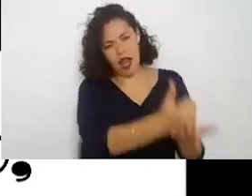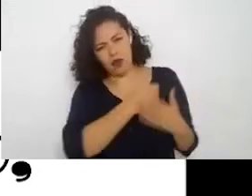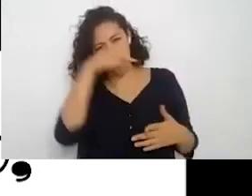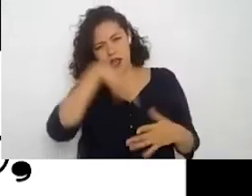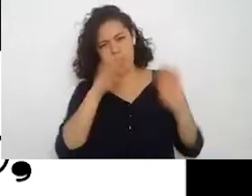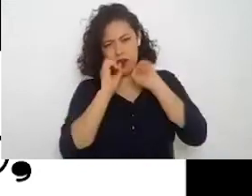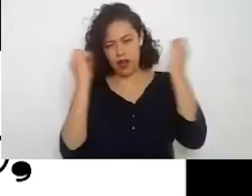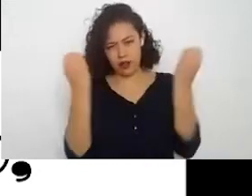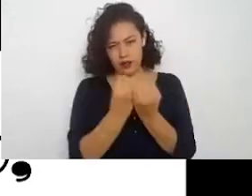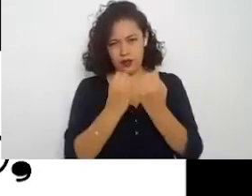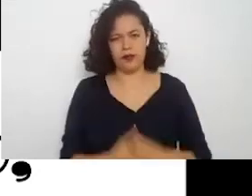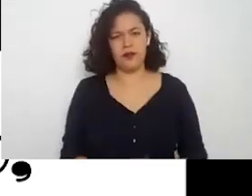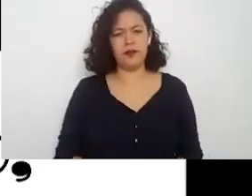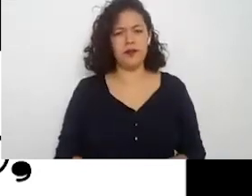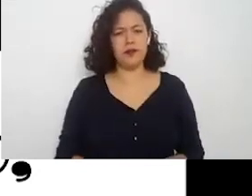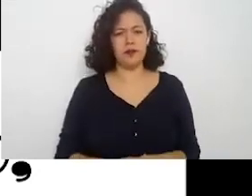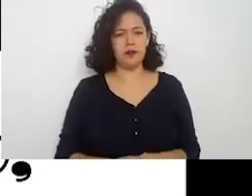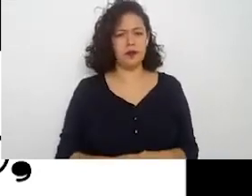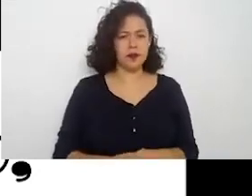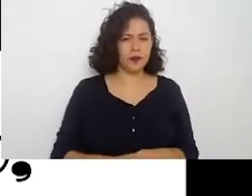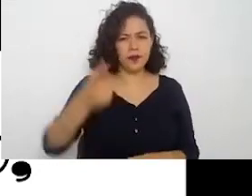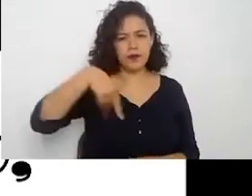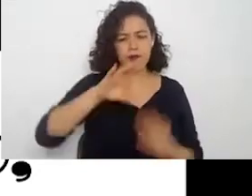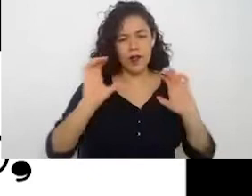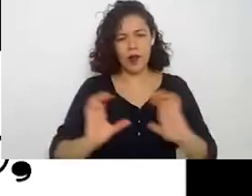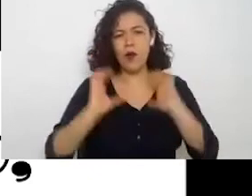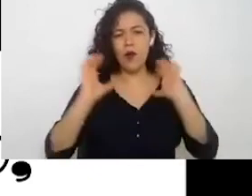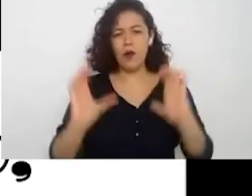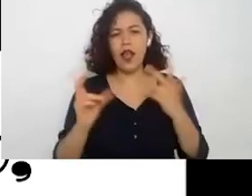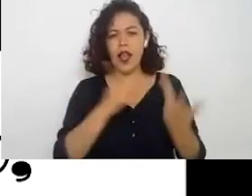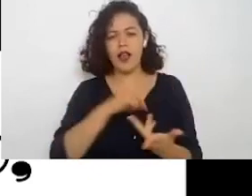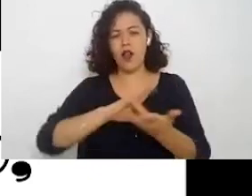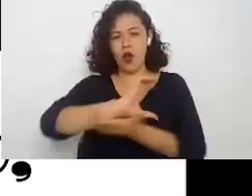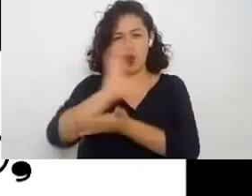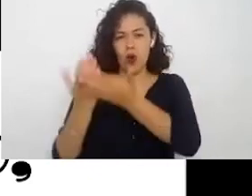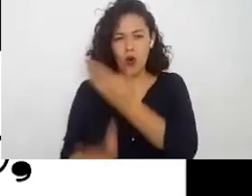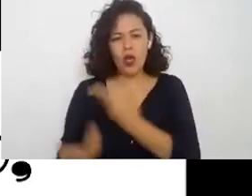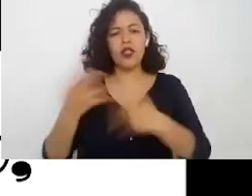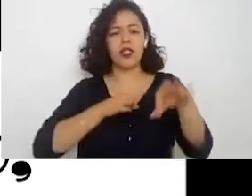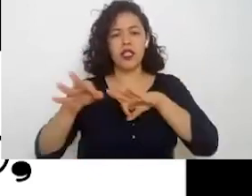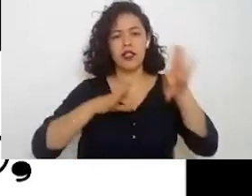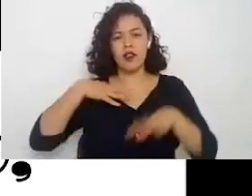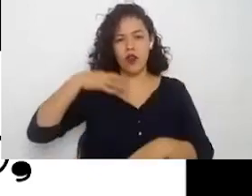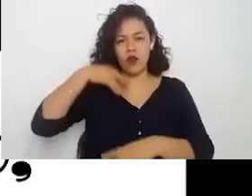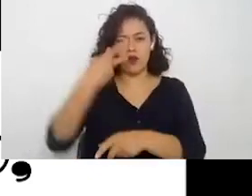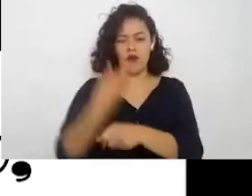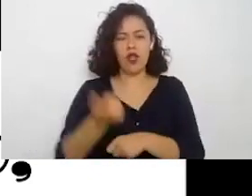organización. Entonces, tengan mucho cuidado, hagan un contrato de trabajo voluntario, identifíquenlo